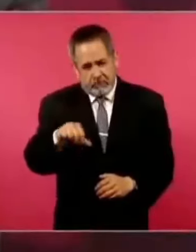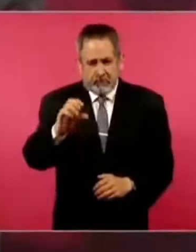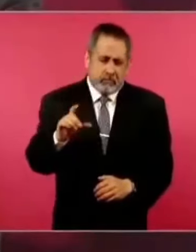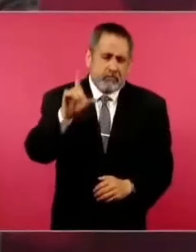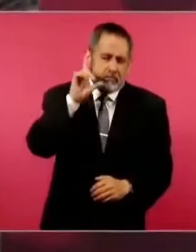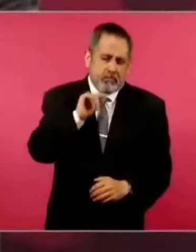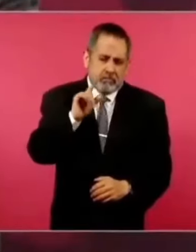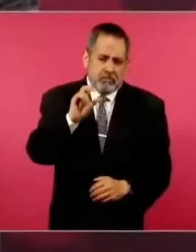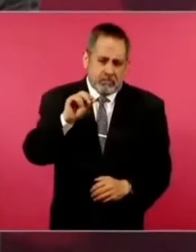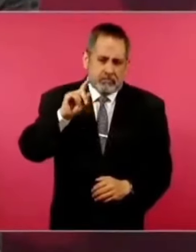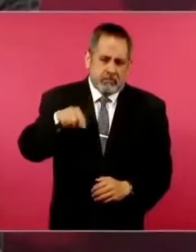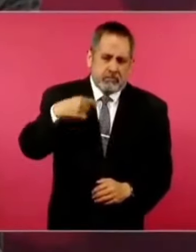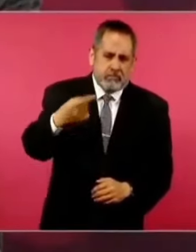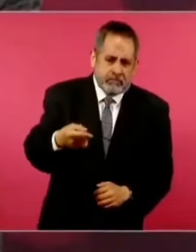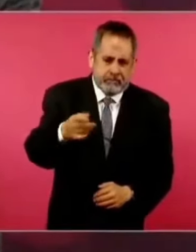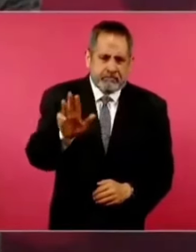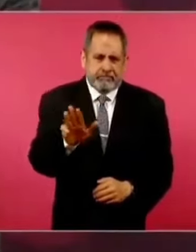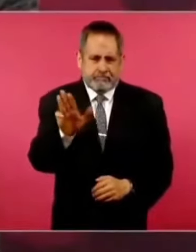mañana o pasado.